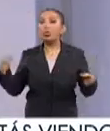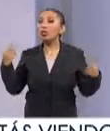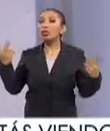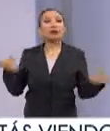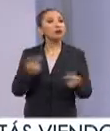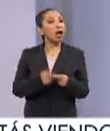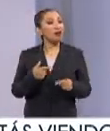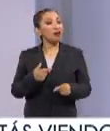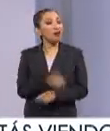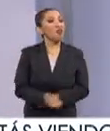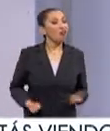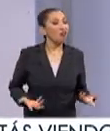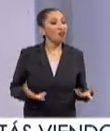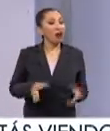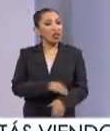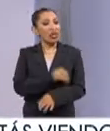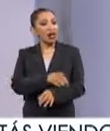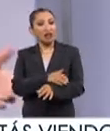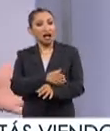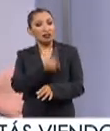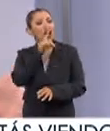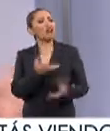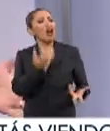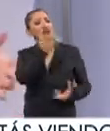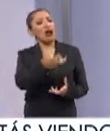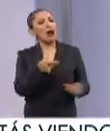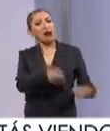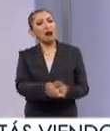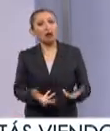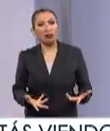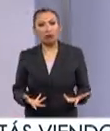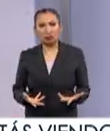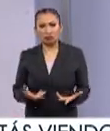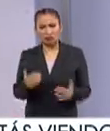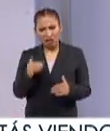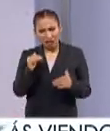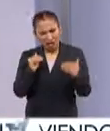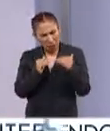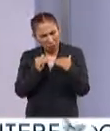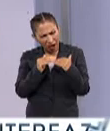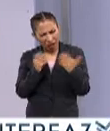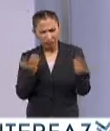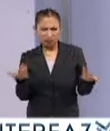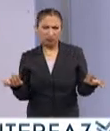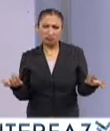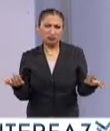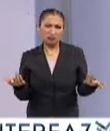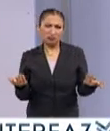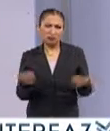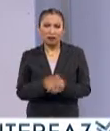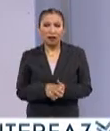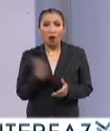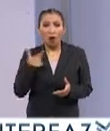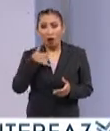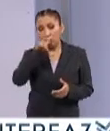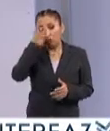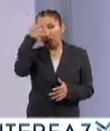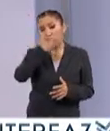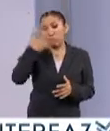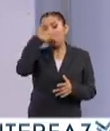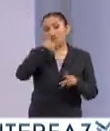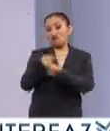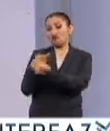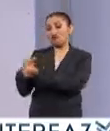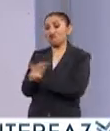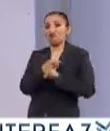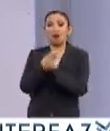así sometes con esta energía como de ¡cállate! Sí, ¿no? que eso no es la igualdad que Esa se debe de buscar. Ni ser borrachas, ni promiscuas,